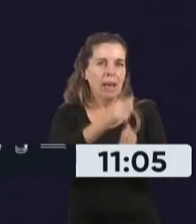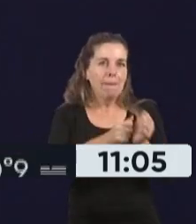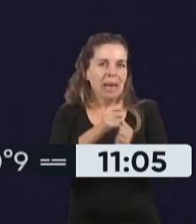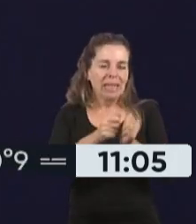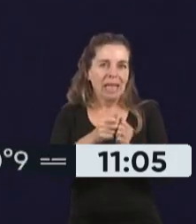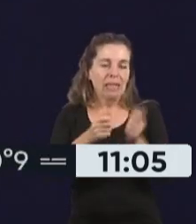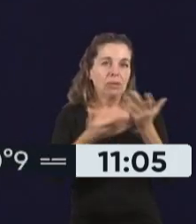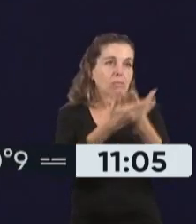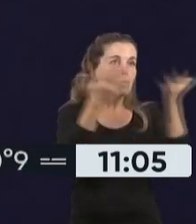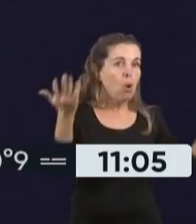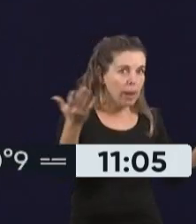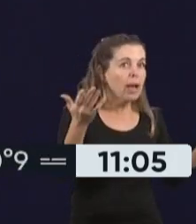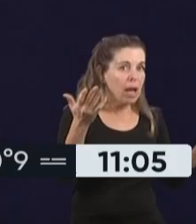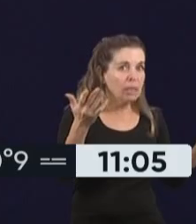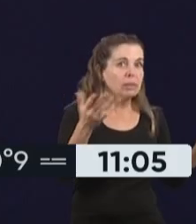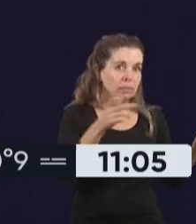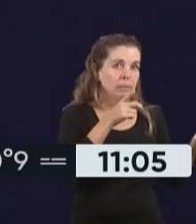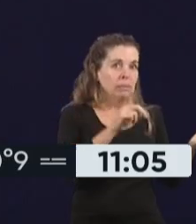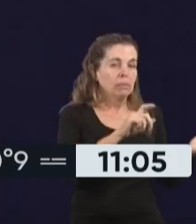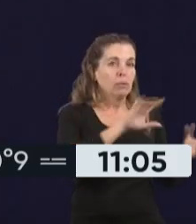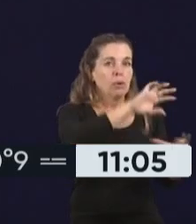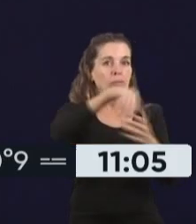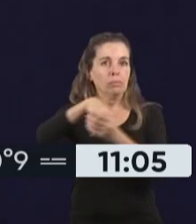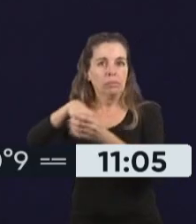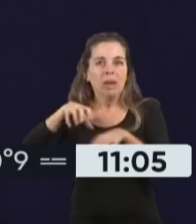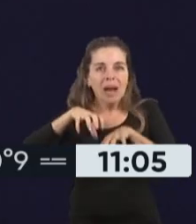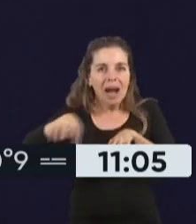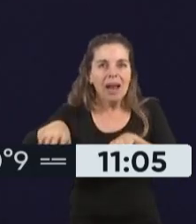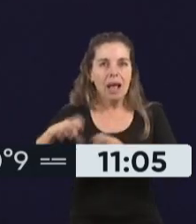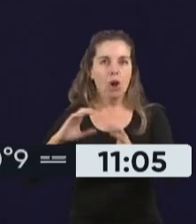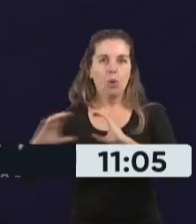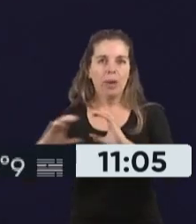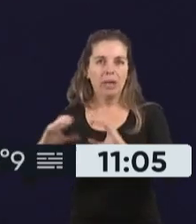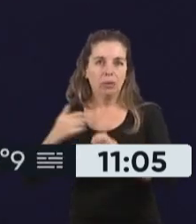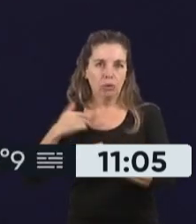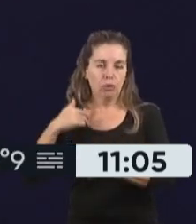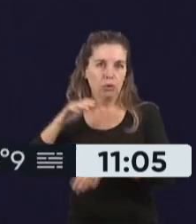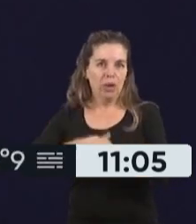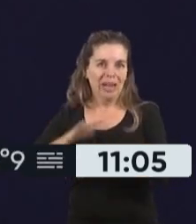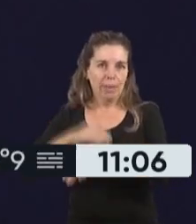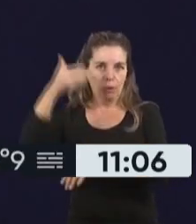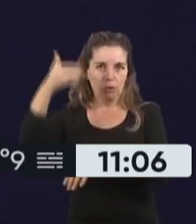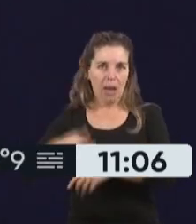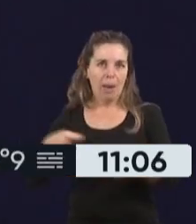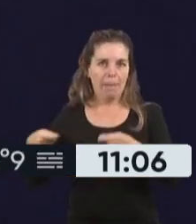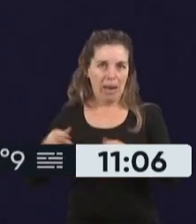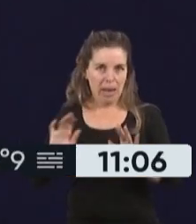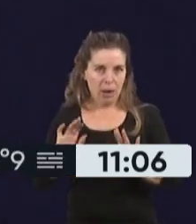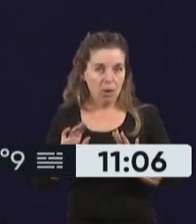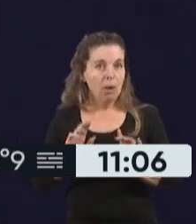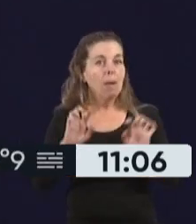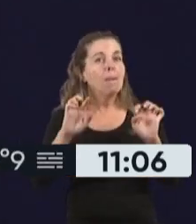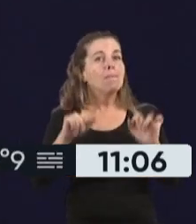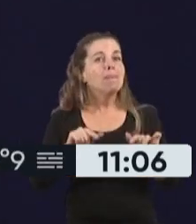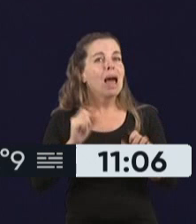pasan a depender de comunicación, área en la cual soy responsable. El plan sigue siendo